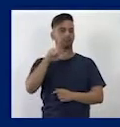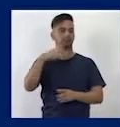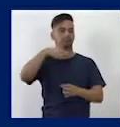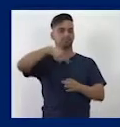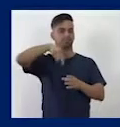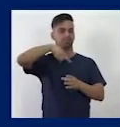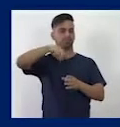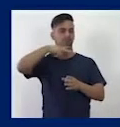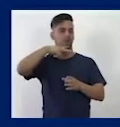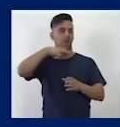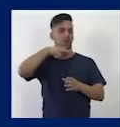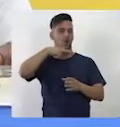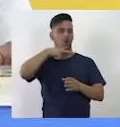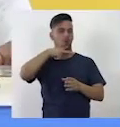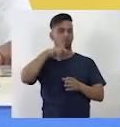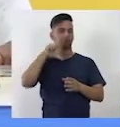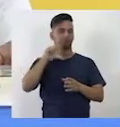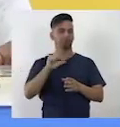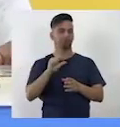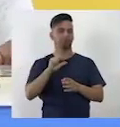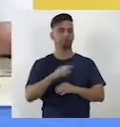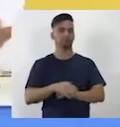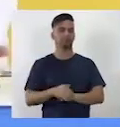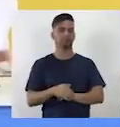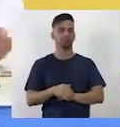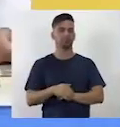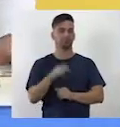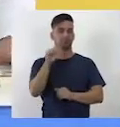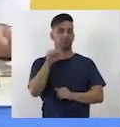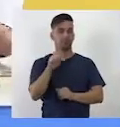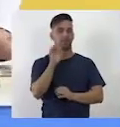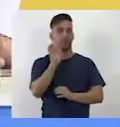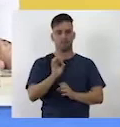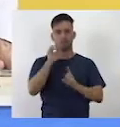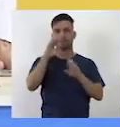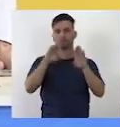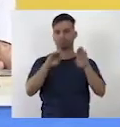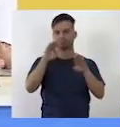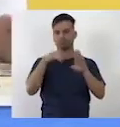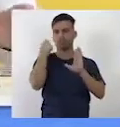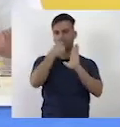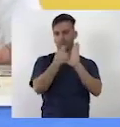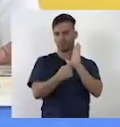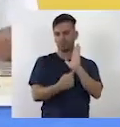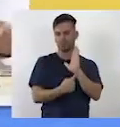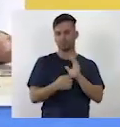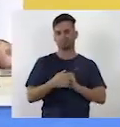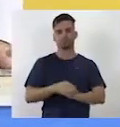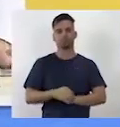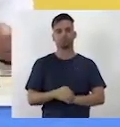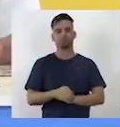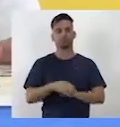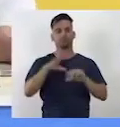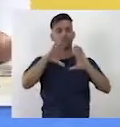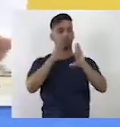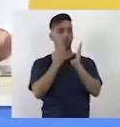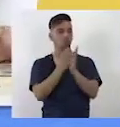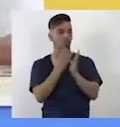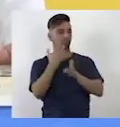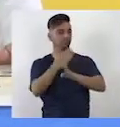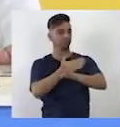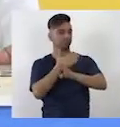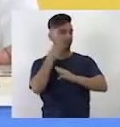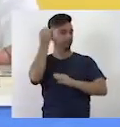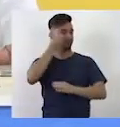esa cosa de un modo por litro y esas son las condiciones que vamos a estar fundamentalmente hoy bajo esas condiciones y todas las